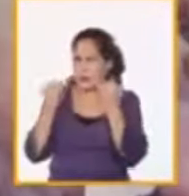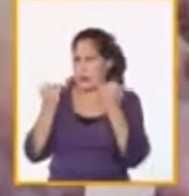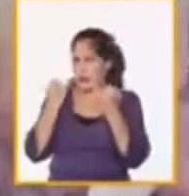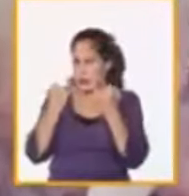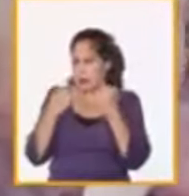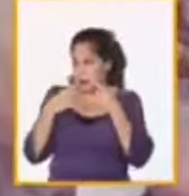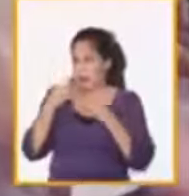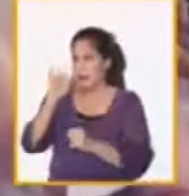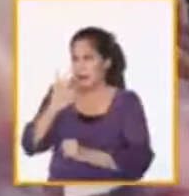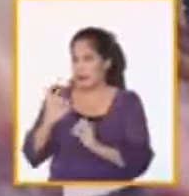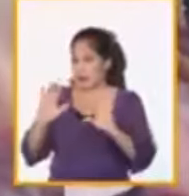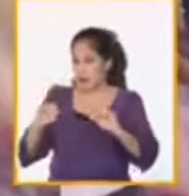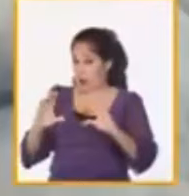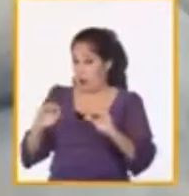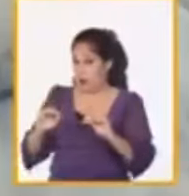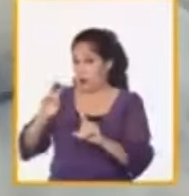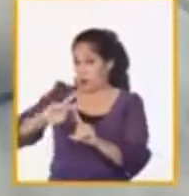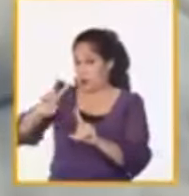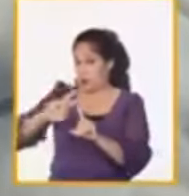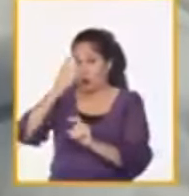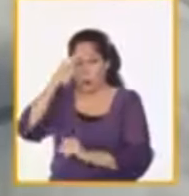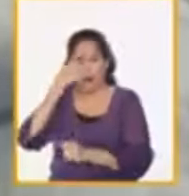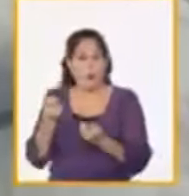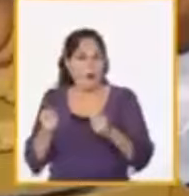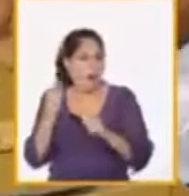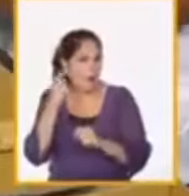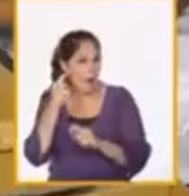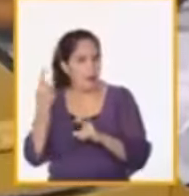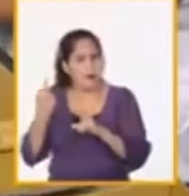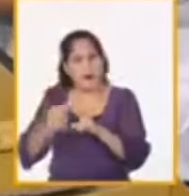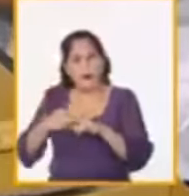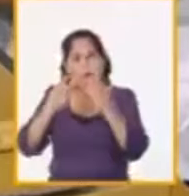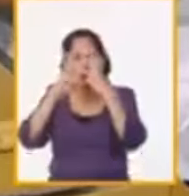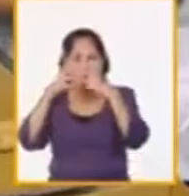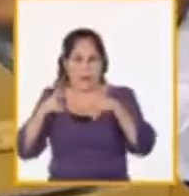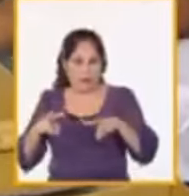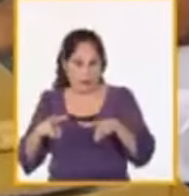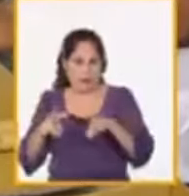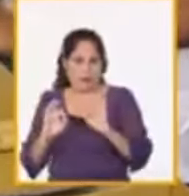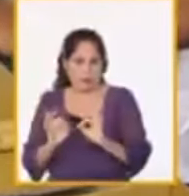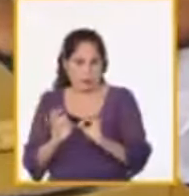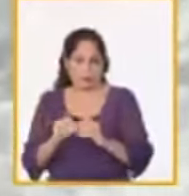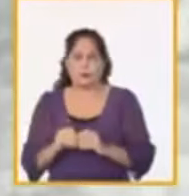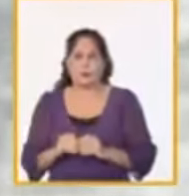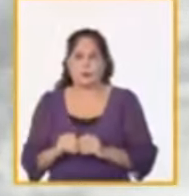7 pasado meridiano por la televisión, la radio y las redes sociales digitales.